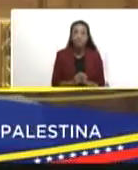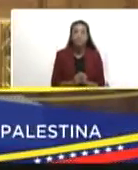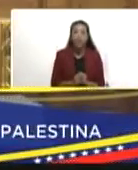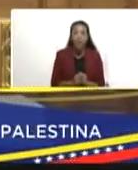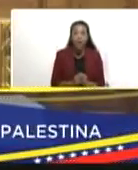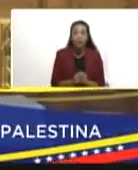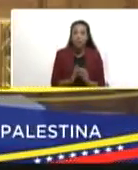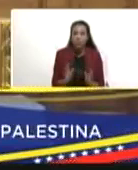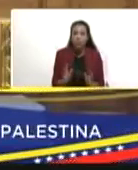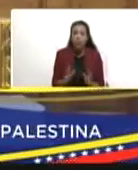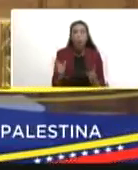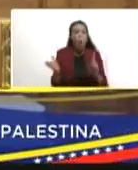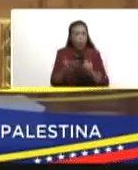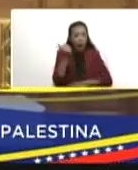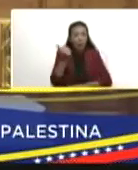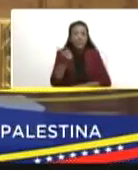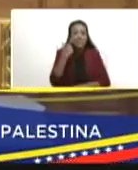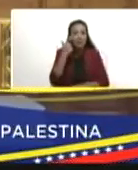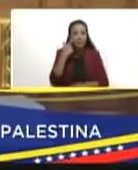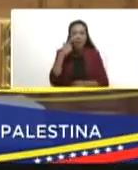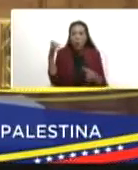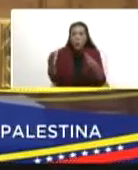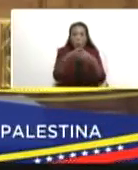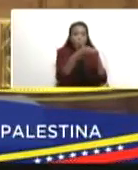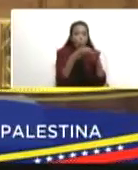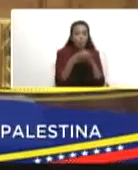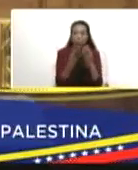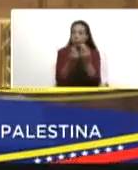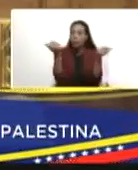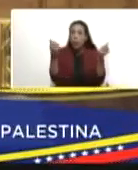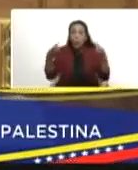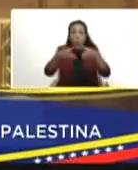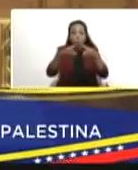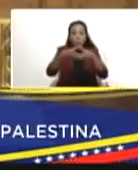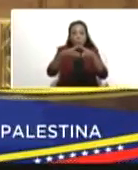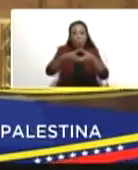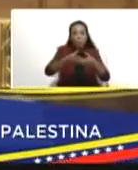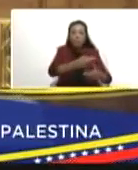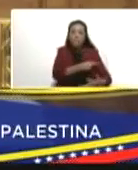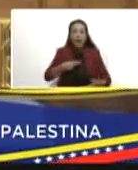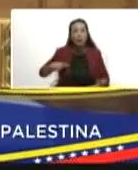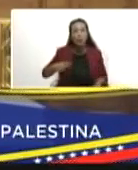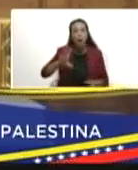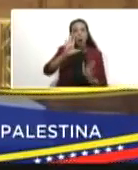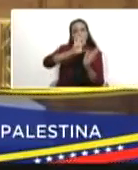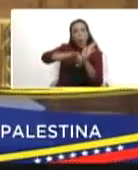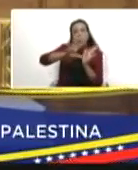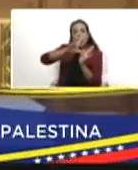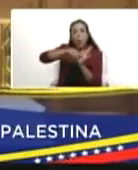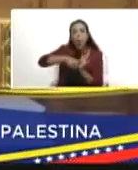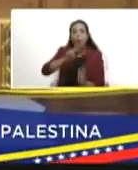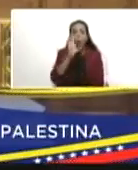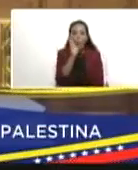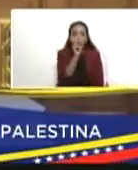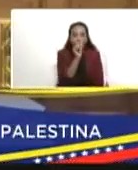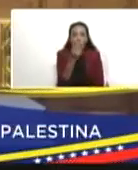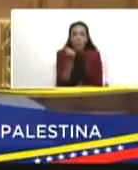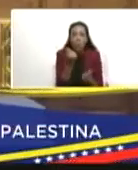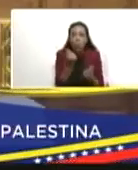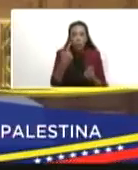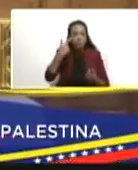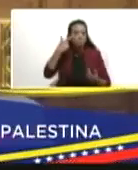2023 logramos desmantelar una banda mafiosa desalmada